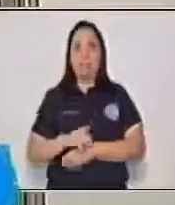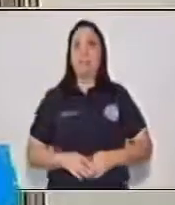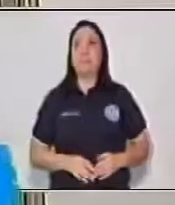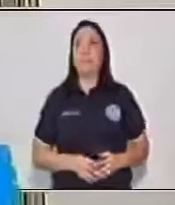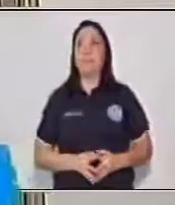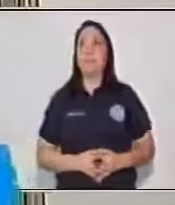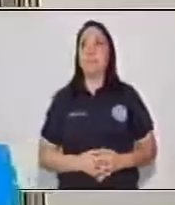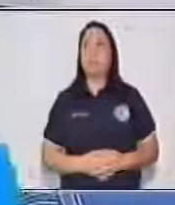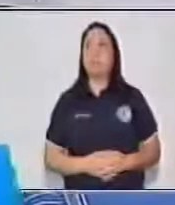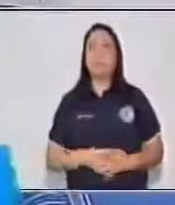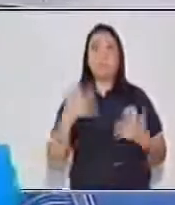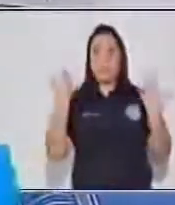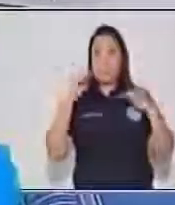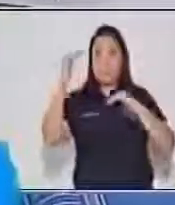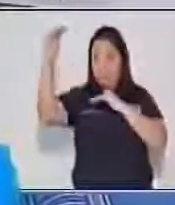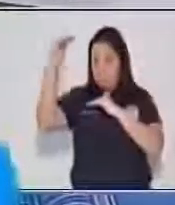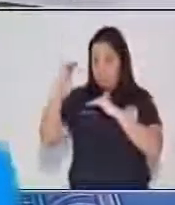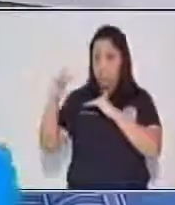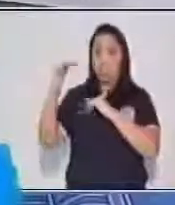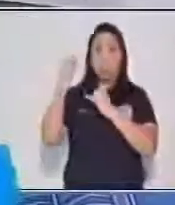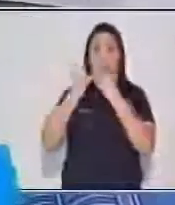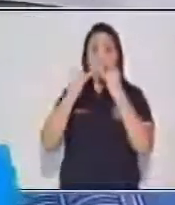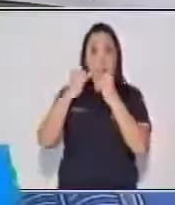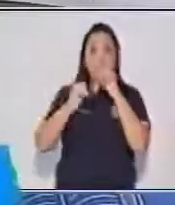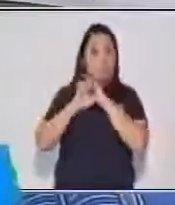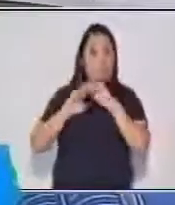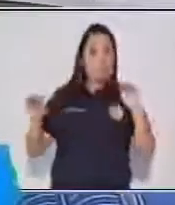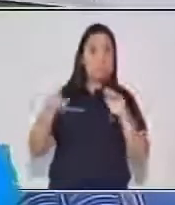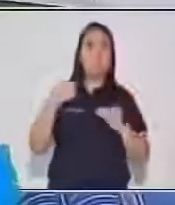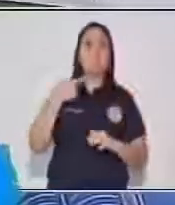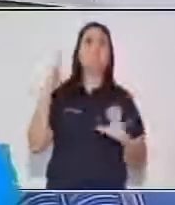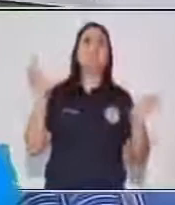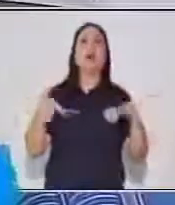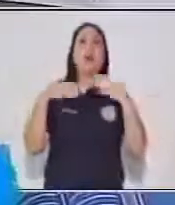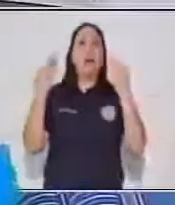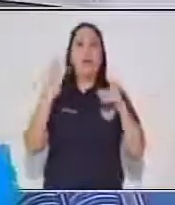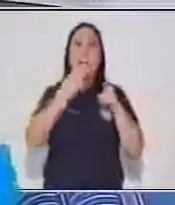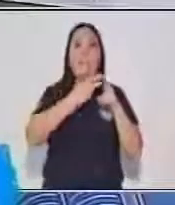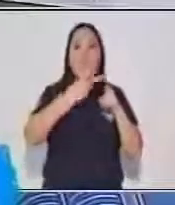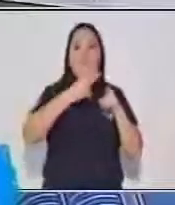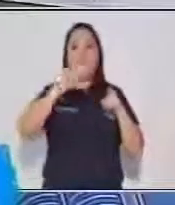exposición. Si ya vas al cierre o ya has terminado,